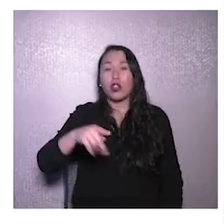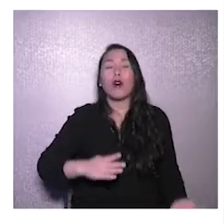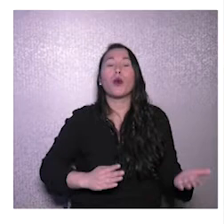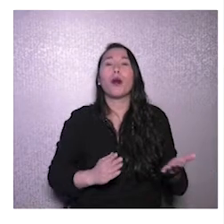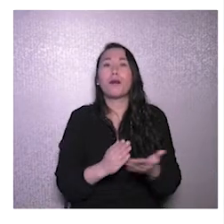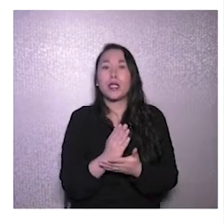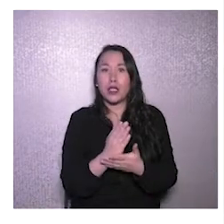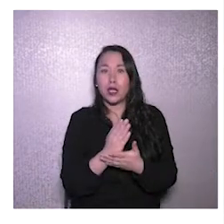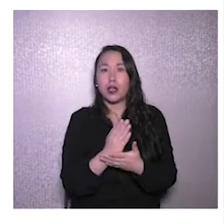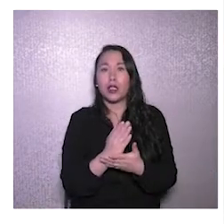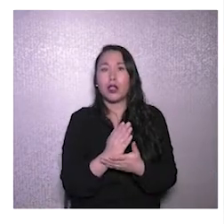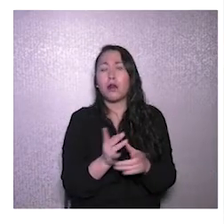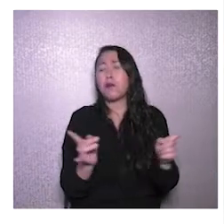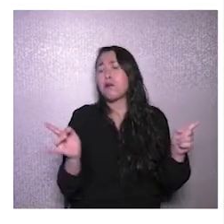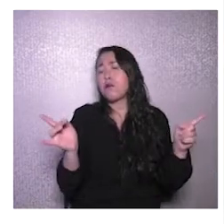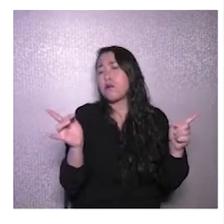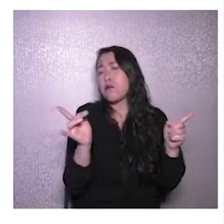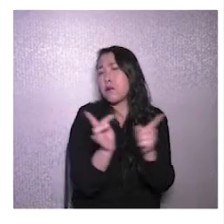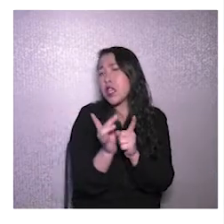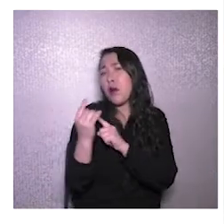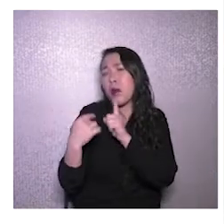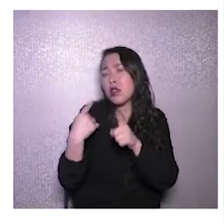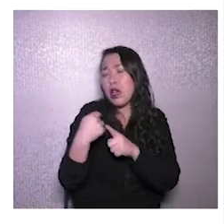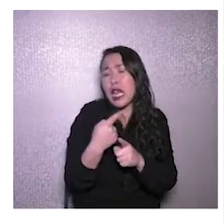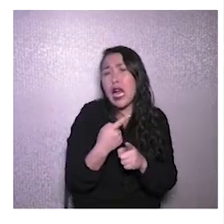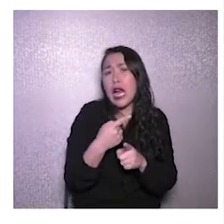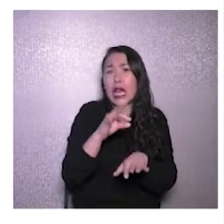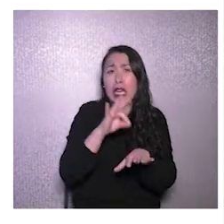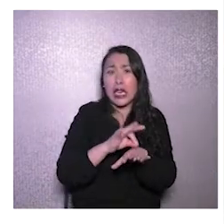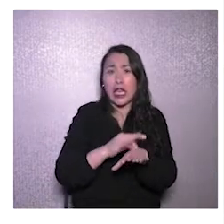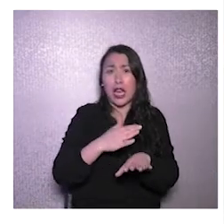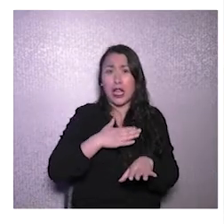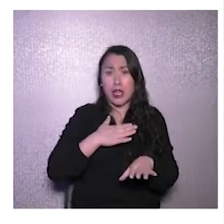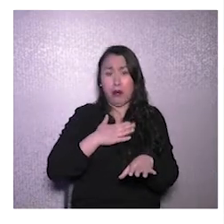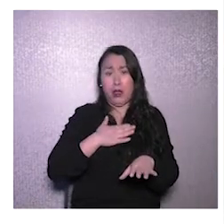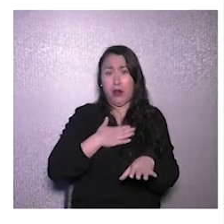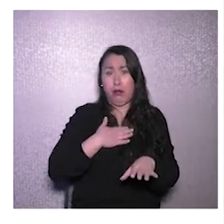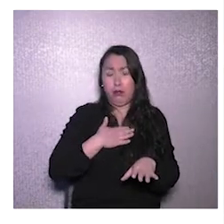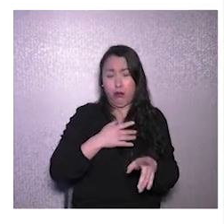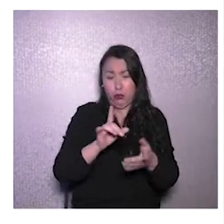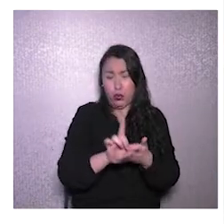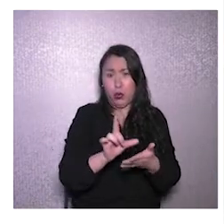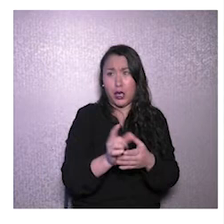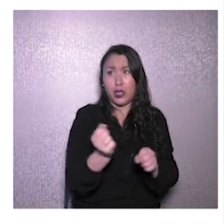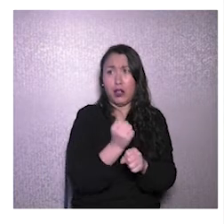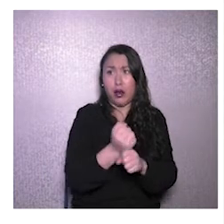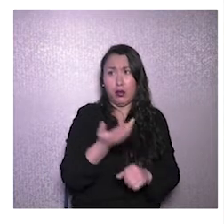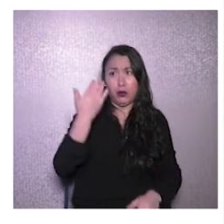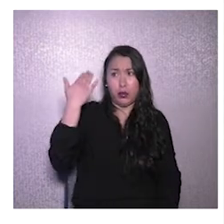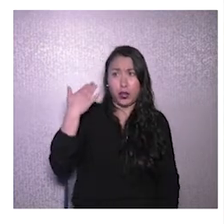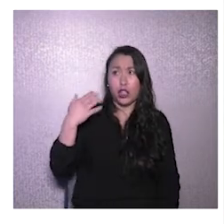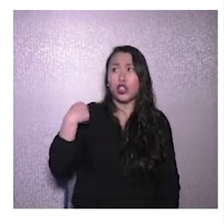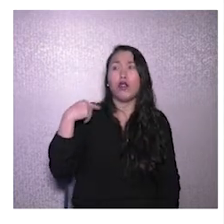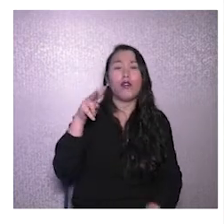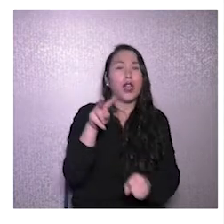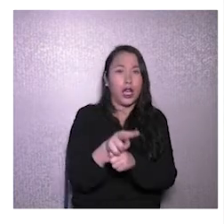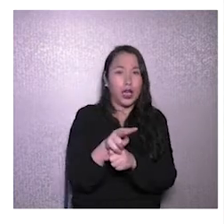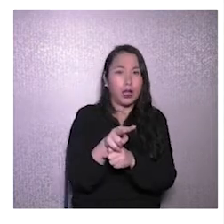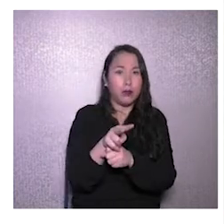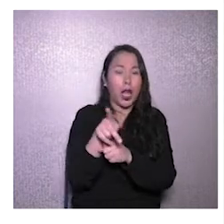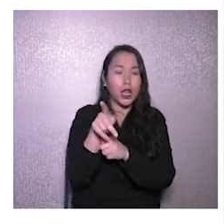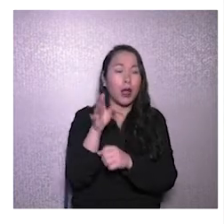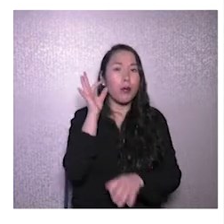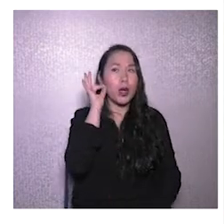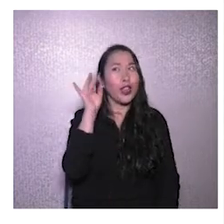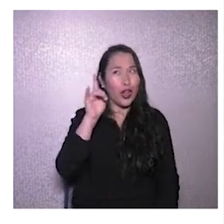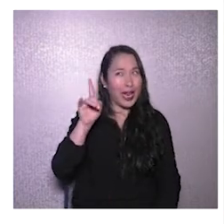un mini caso clínico. En mi consulta del lunes pasado, yo vi esta paciente, no es ella de la foto, es